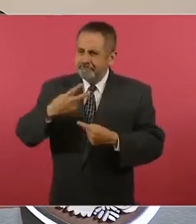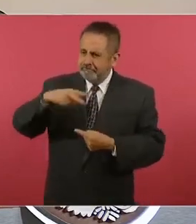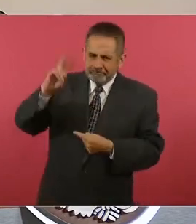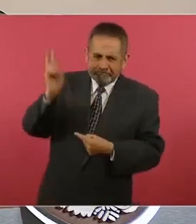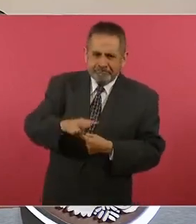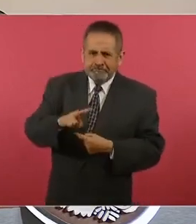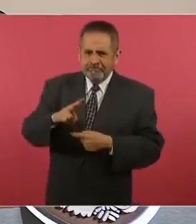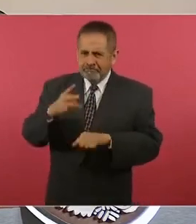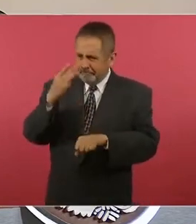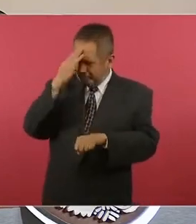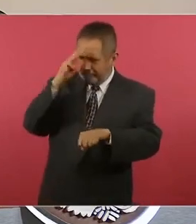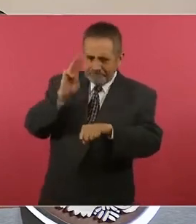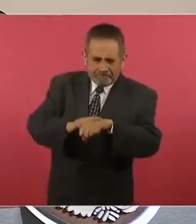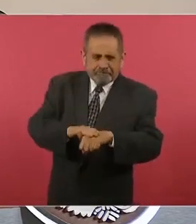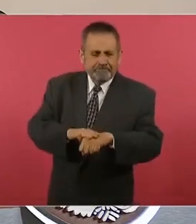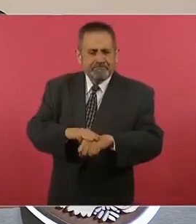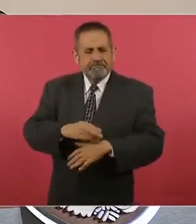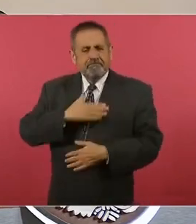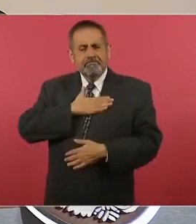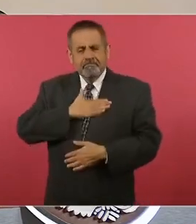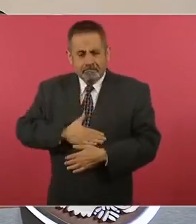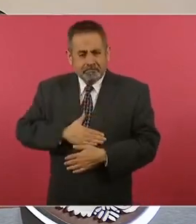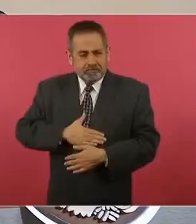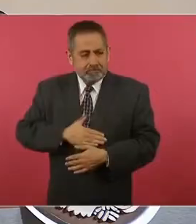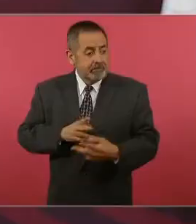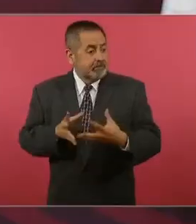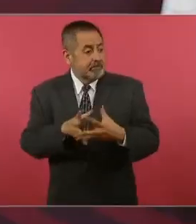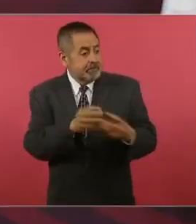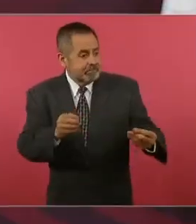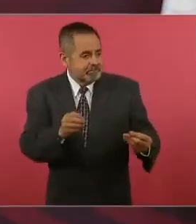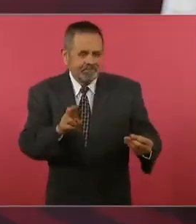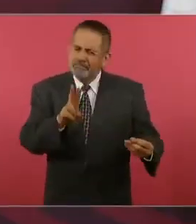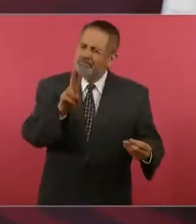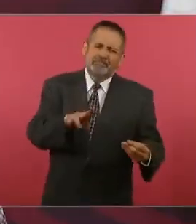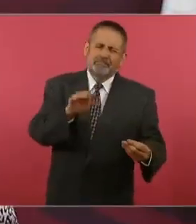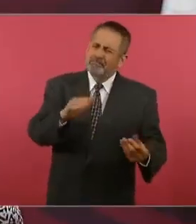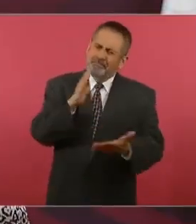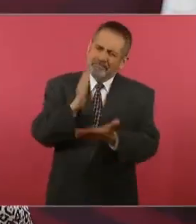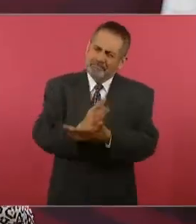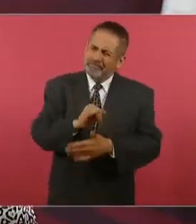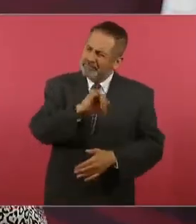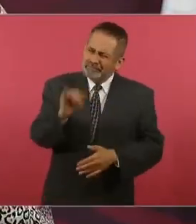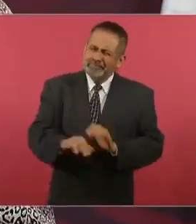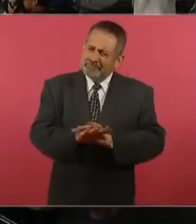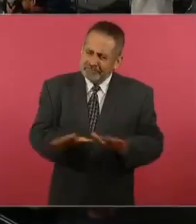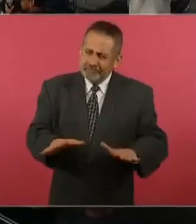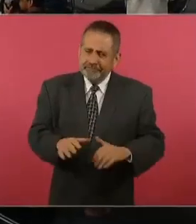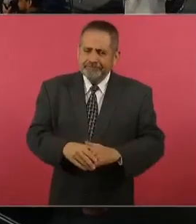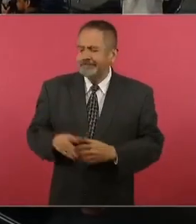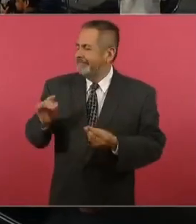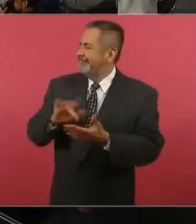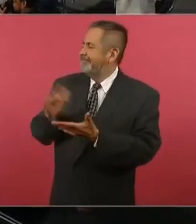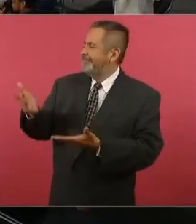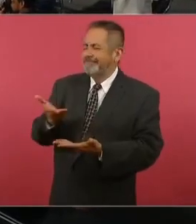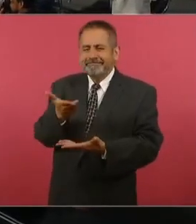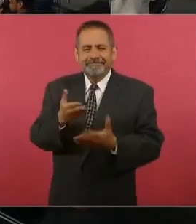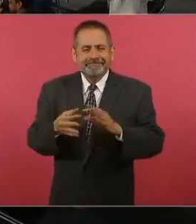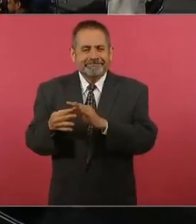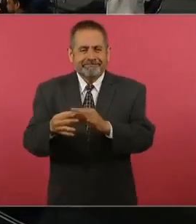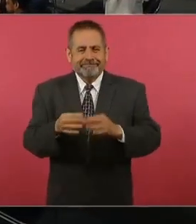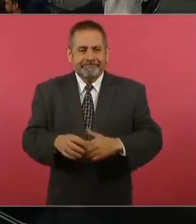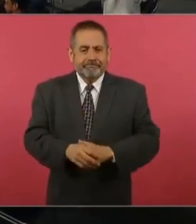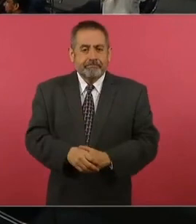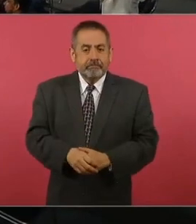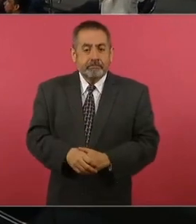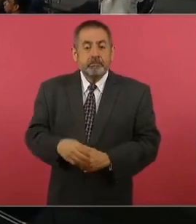memoria, la justicia y el nunca más. Muchísimas gracias. Gracias, señor presidente.